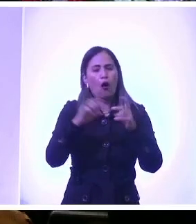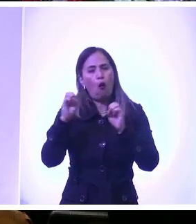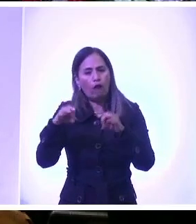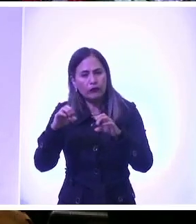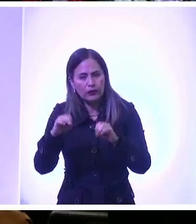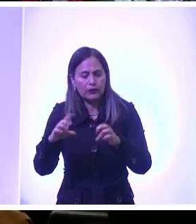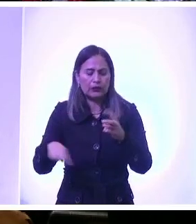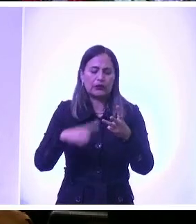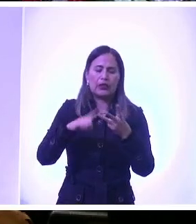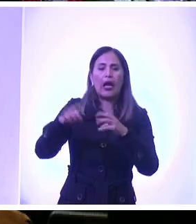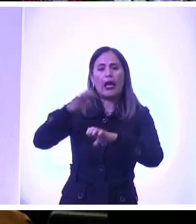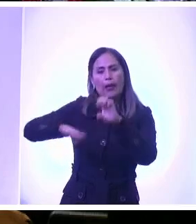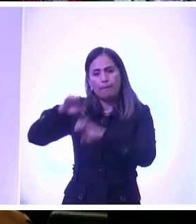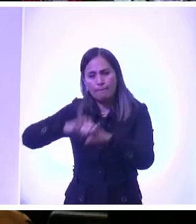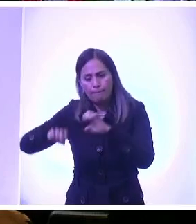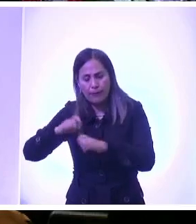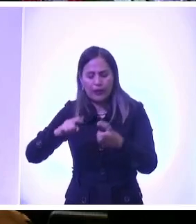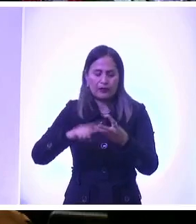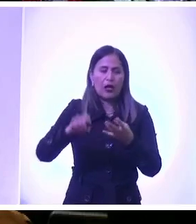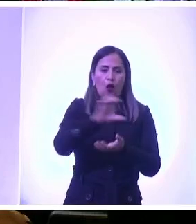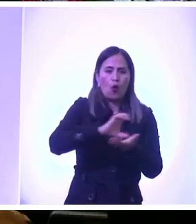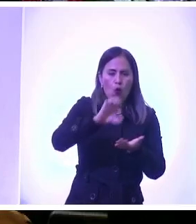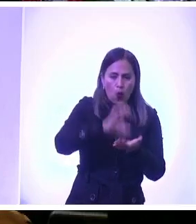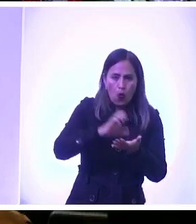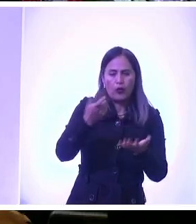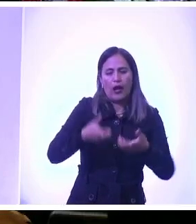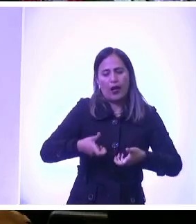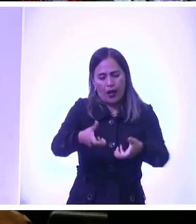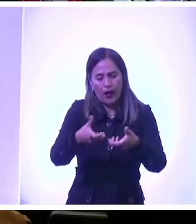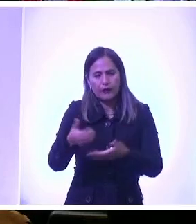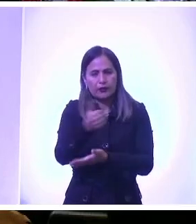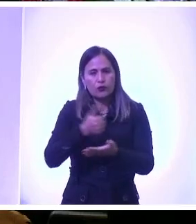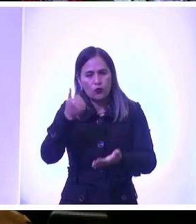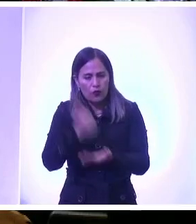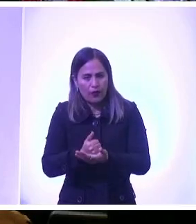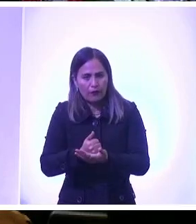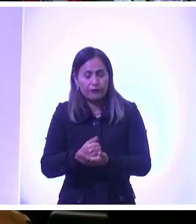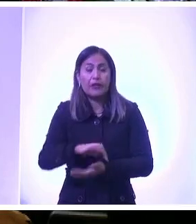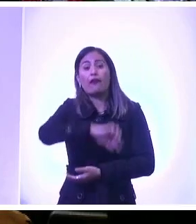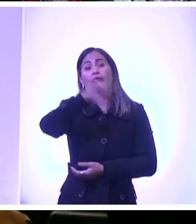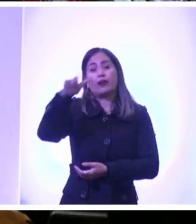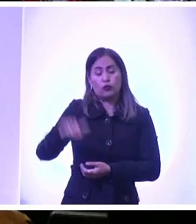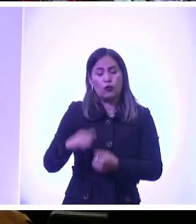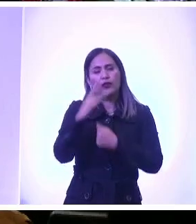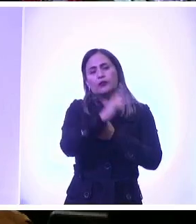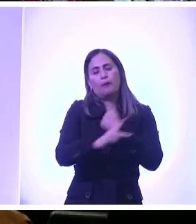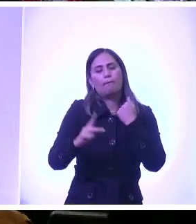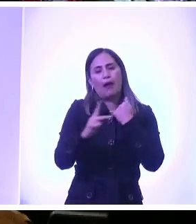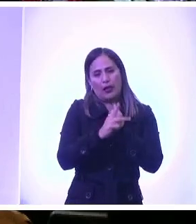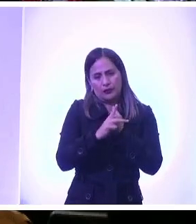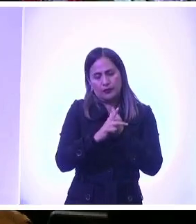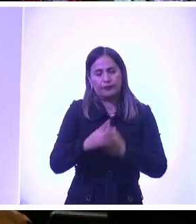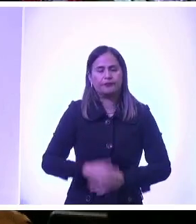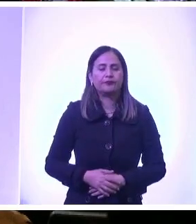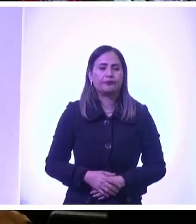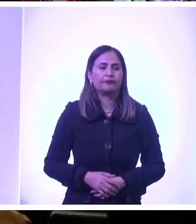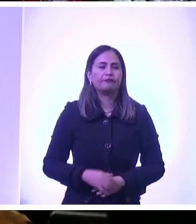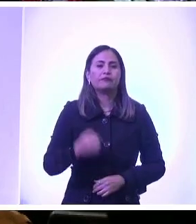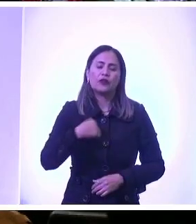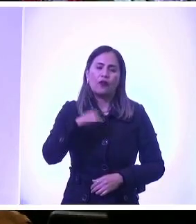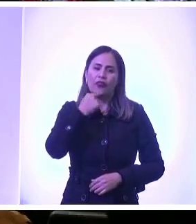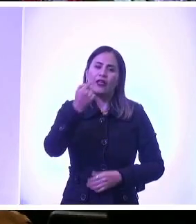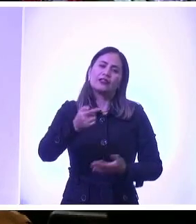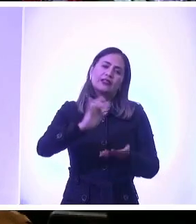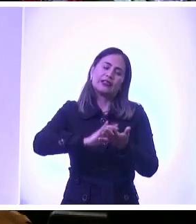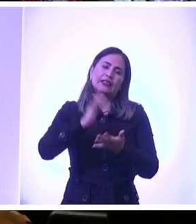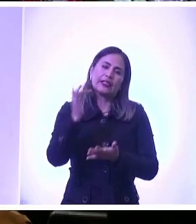empresa empieza nuestra Colonia nuestra calle nuestra ciudad y evidentemente llega a nuestro país eh Quiero agradecerles